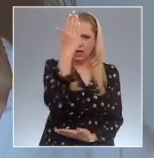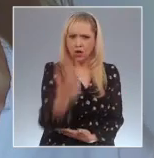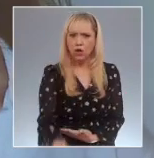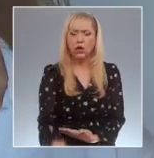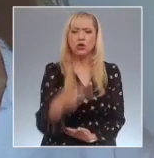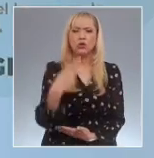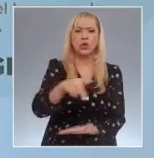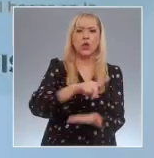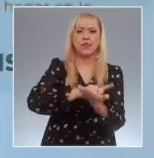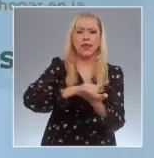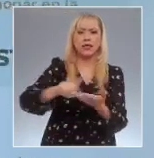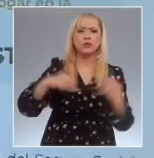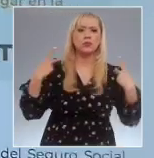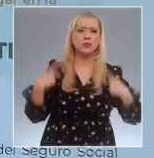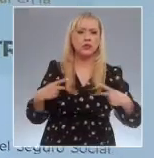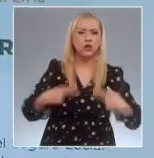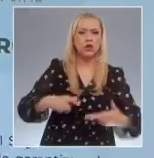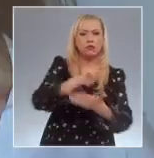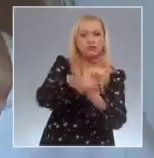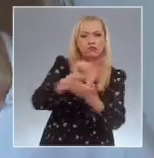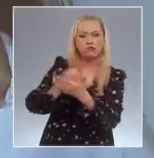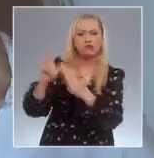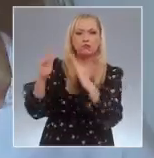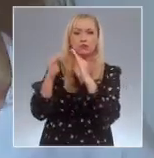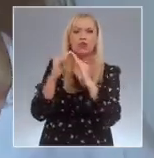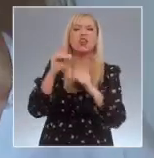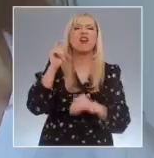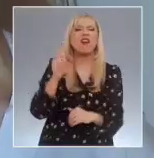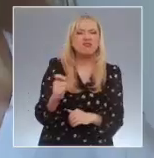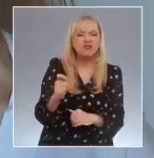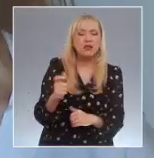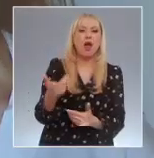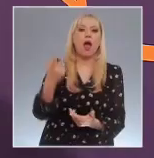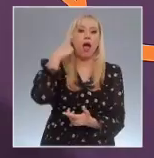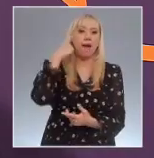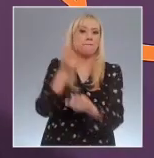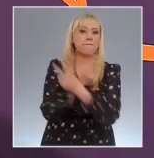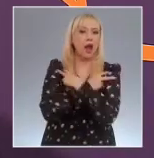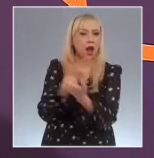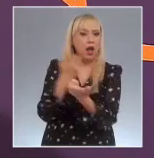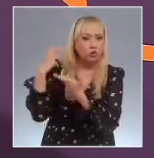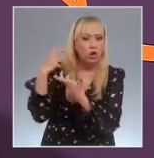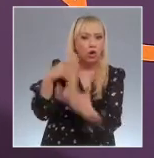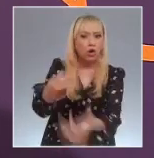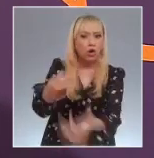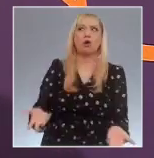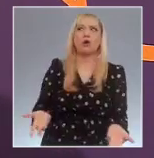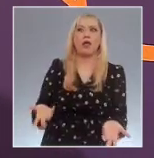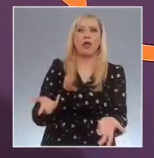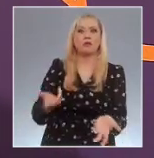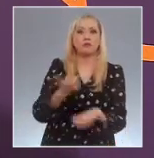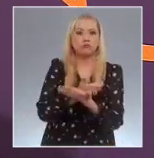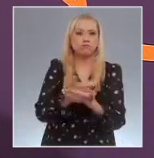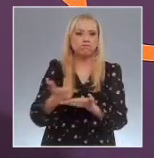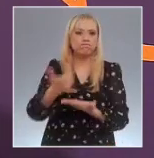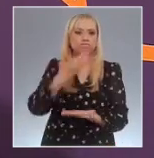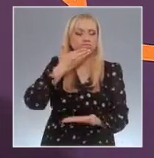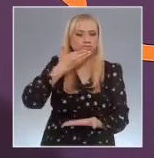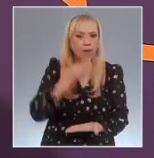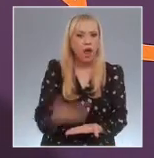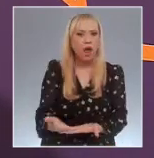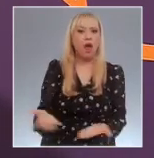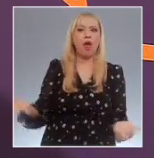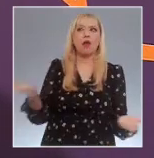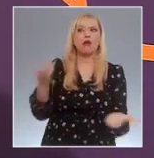del hogar, entre ellos prestaciones y salario digno, indicó. En México, como mencionaba Gustavo, tenemos